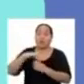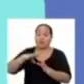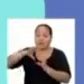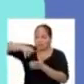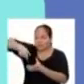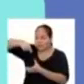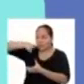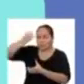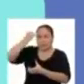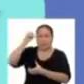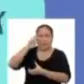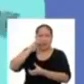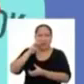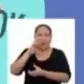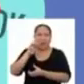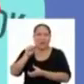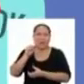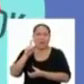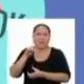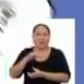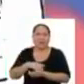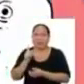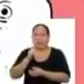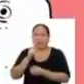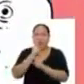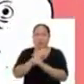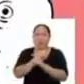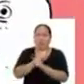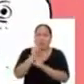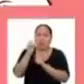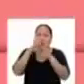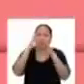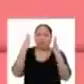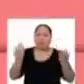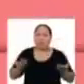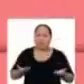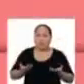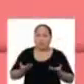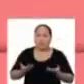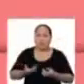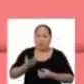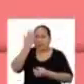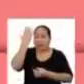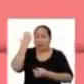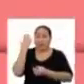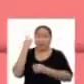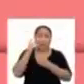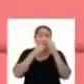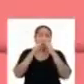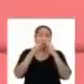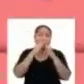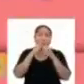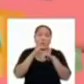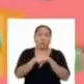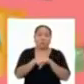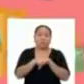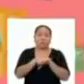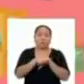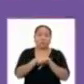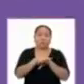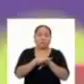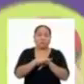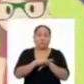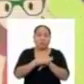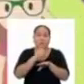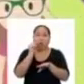sin Skype, sin Twitter o sin Facebook. ¡No! Es que antes las comunicaciones eran más lentas o más